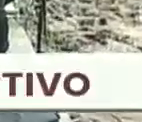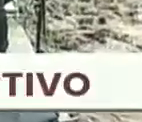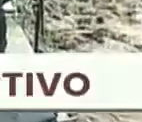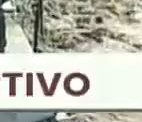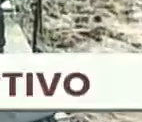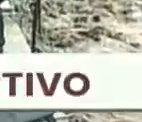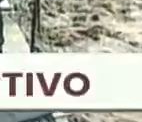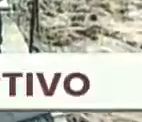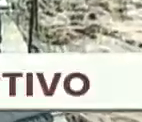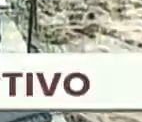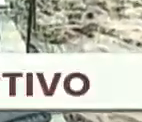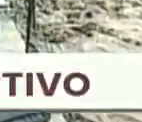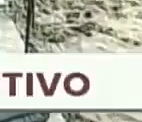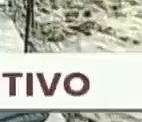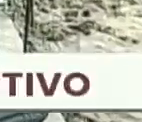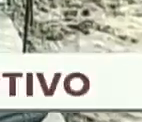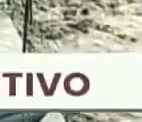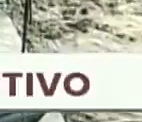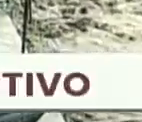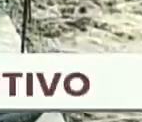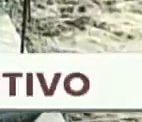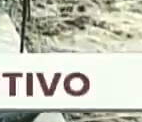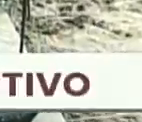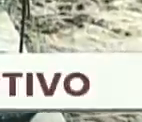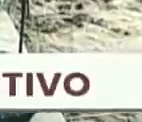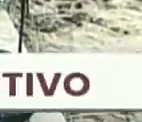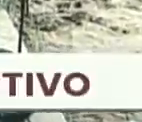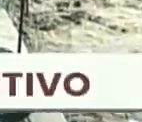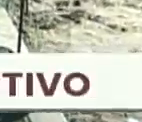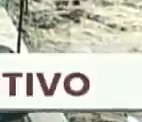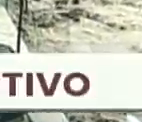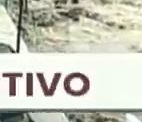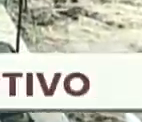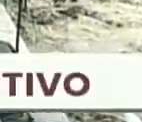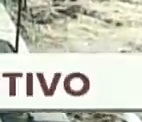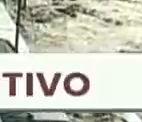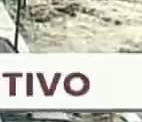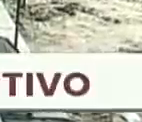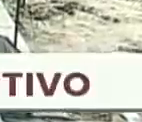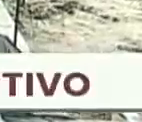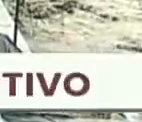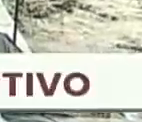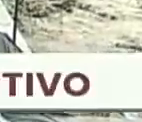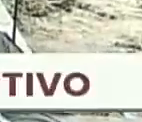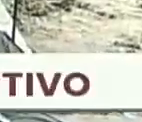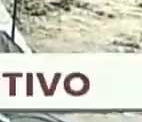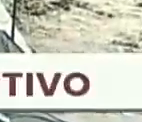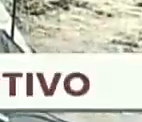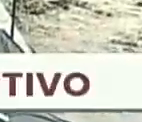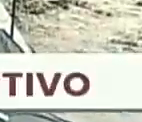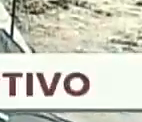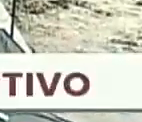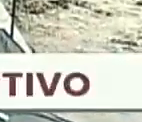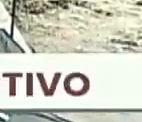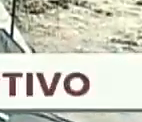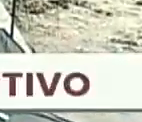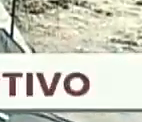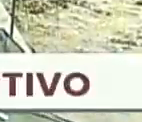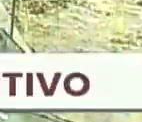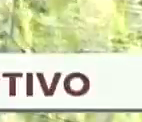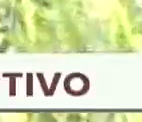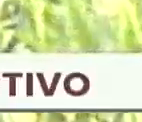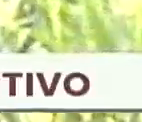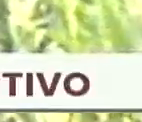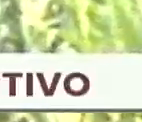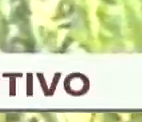Se cumple de aquella insigne batalla, ejércitos de libertades, patriotismo de muralla, tu fuerza aún sigue intacta como el